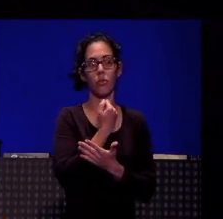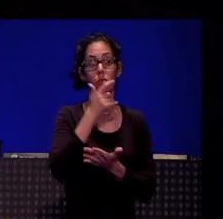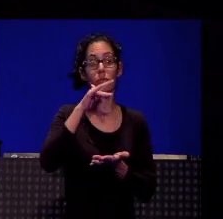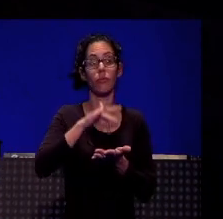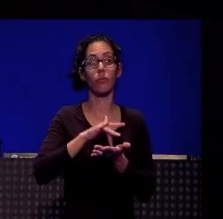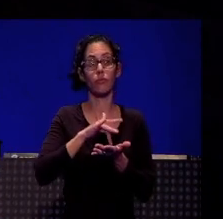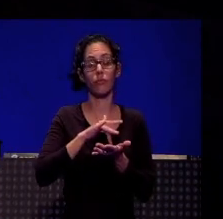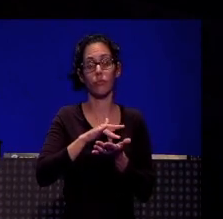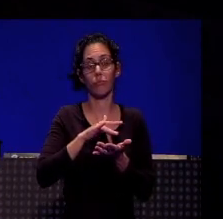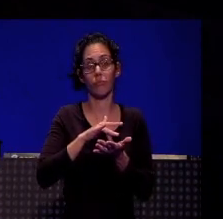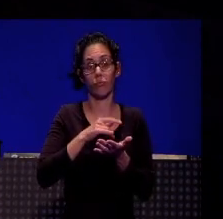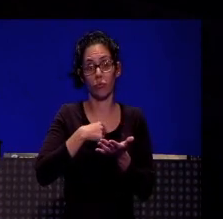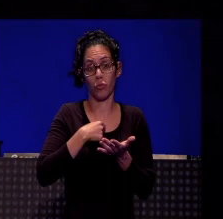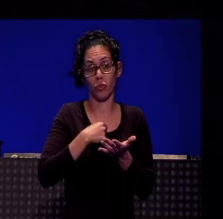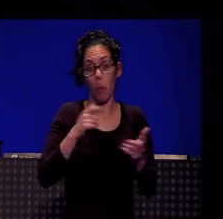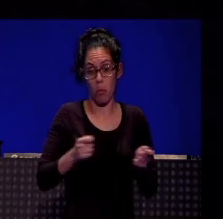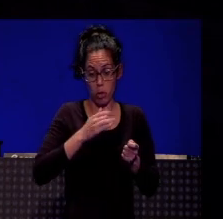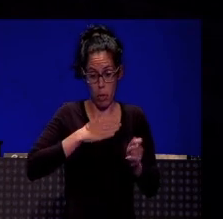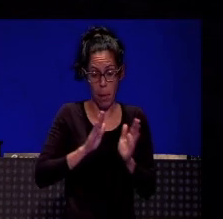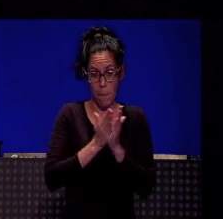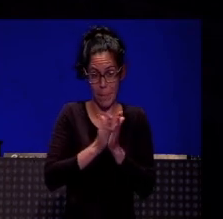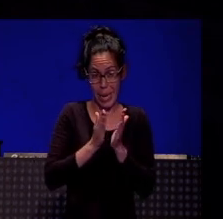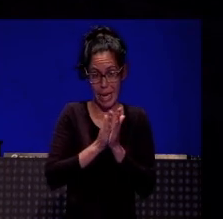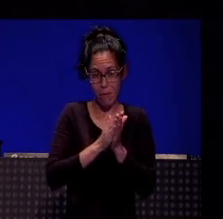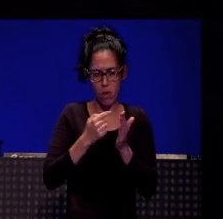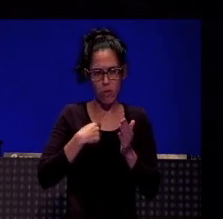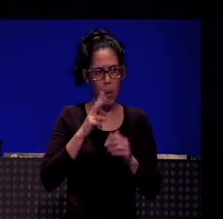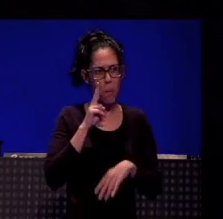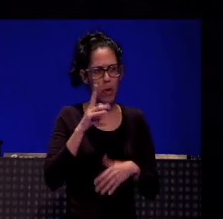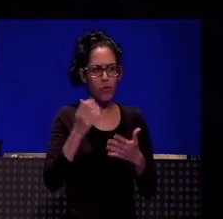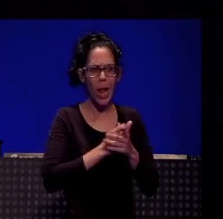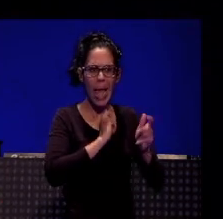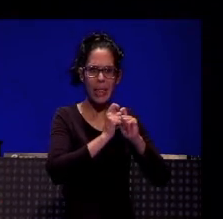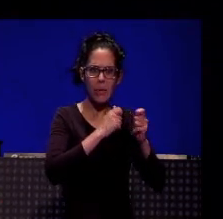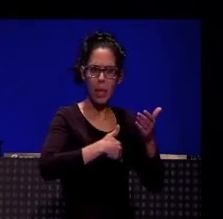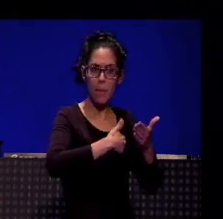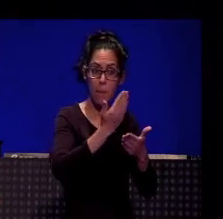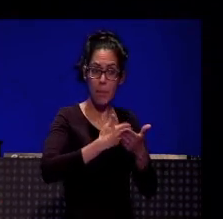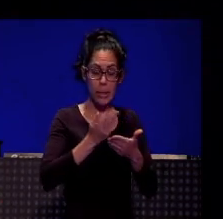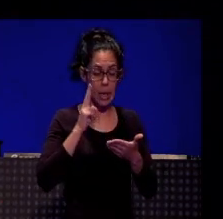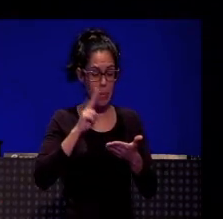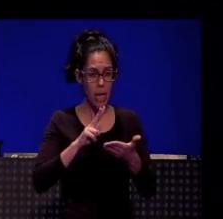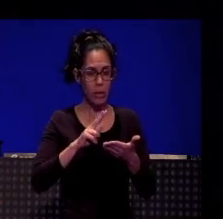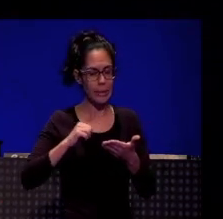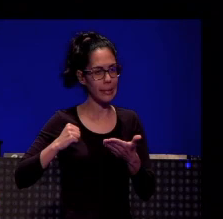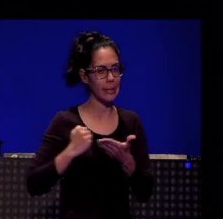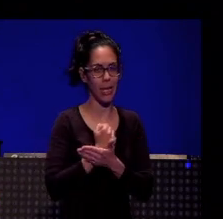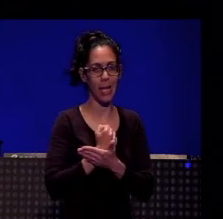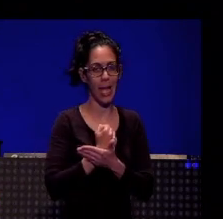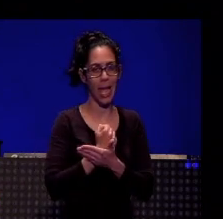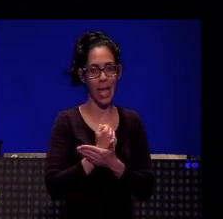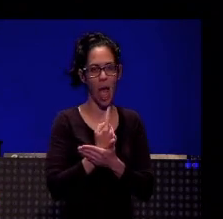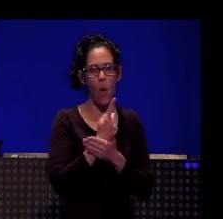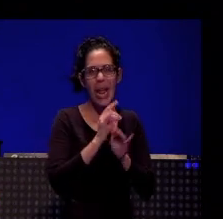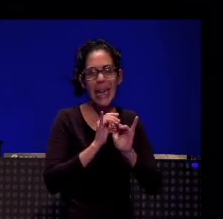yo haciendo promoción del libro y tal y cual luego veo todas las entrevistas en prensa y no había ni una que